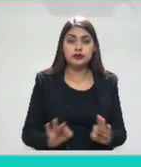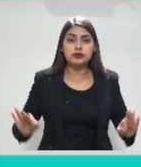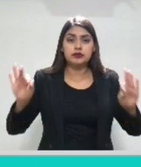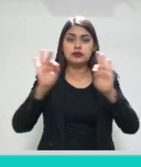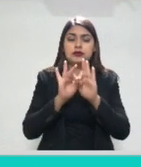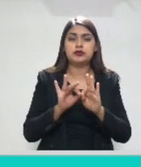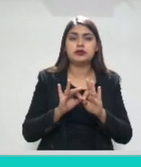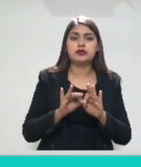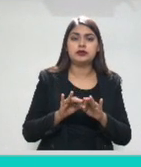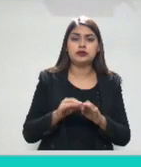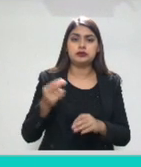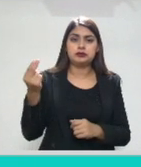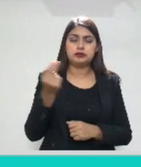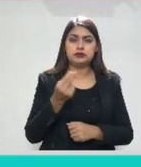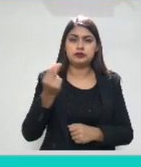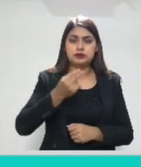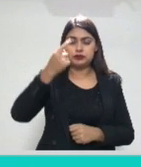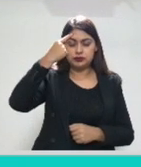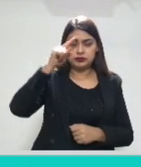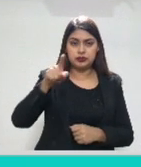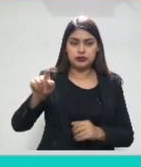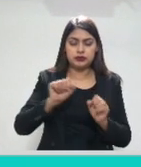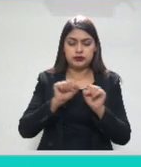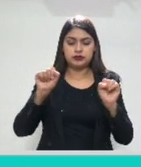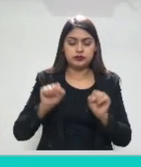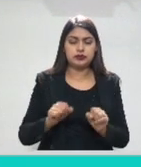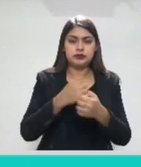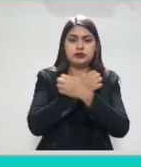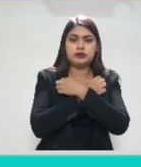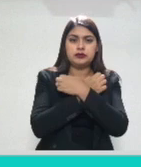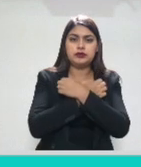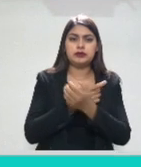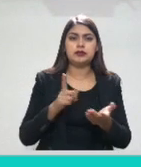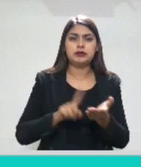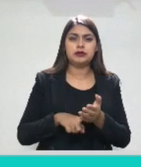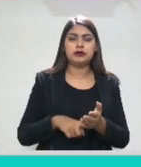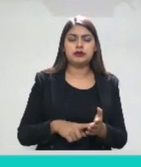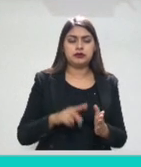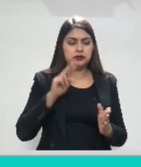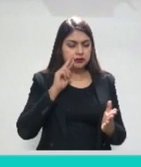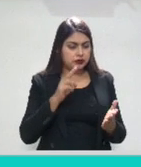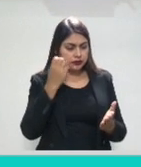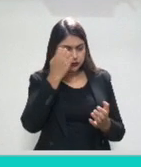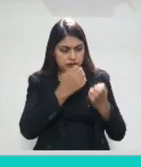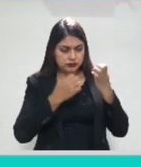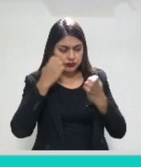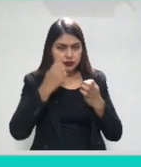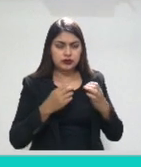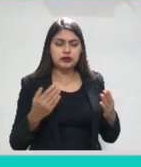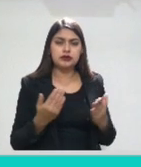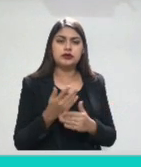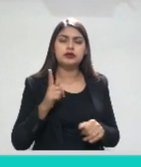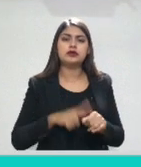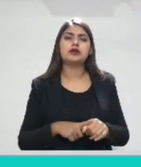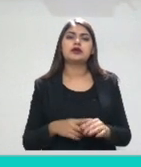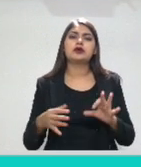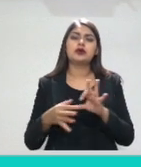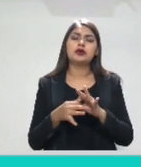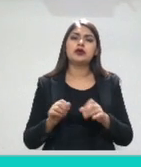básico de las respuestas a los sistemas educativos a escala nacional ante la cob y 19 en el mundo